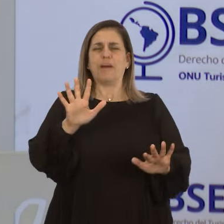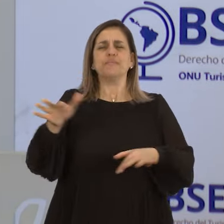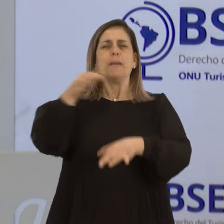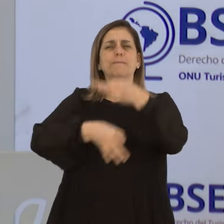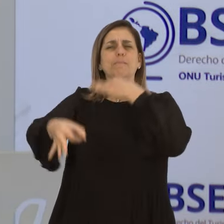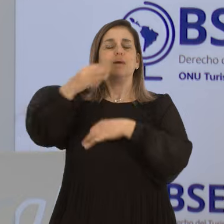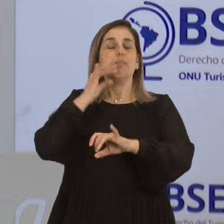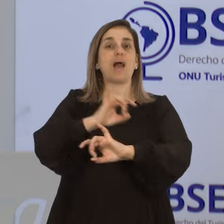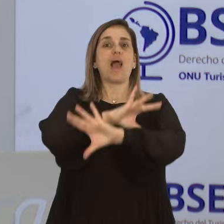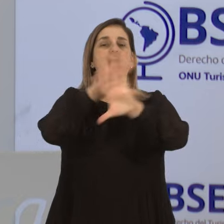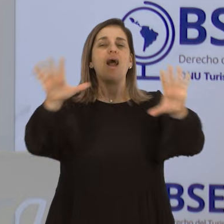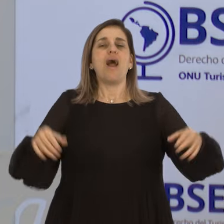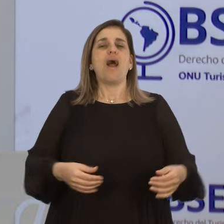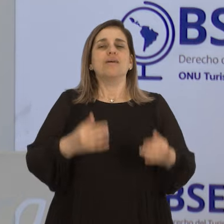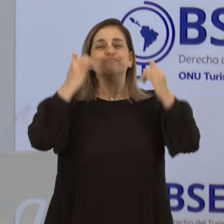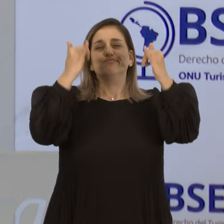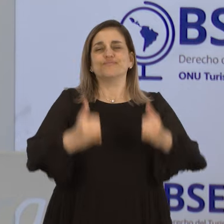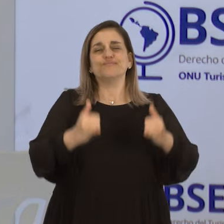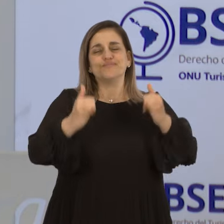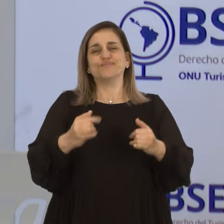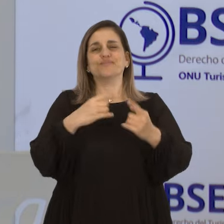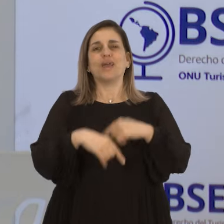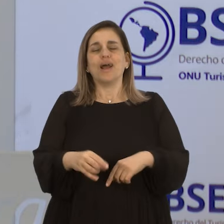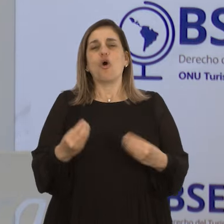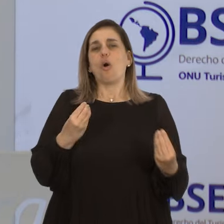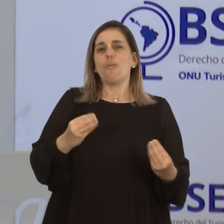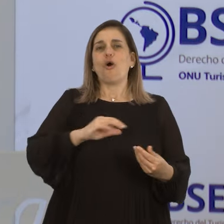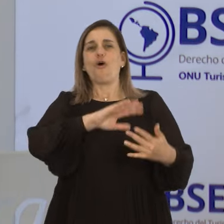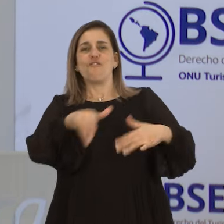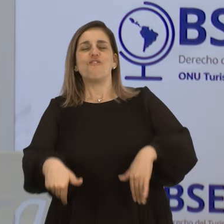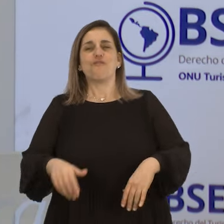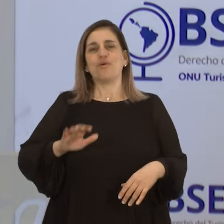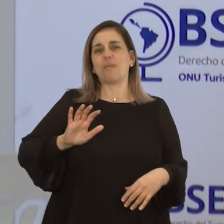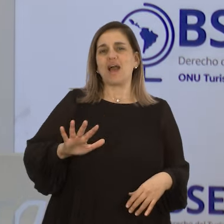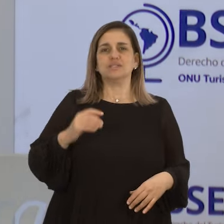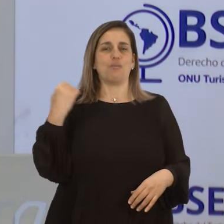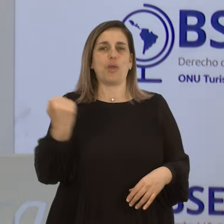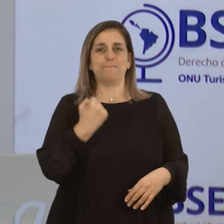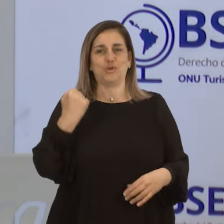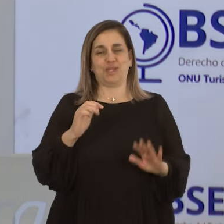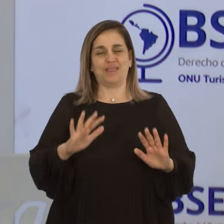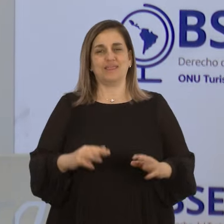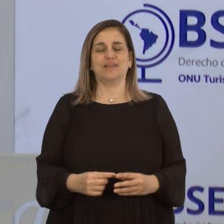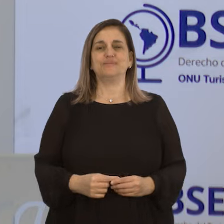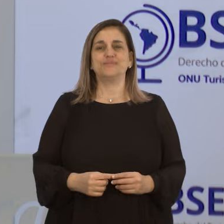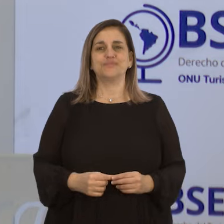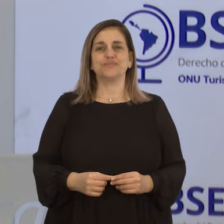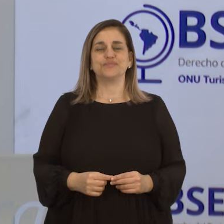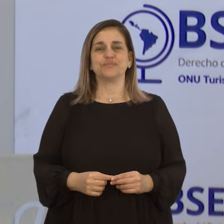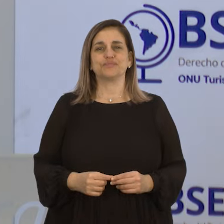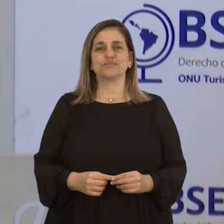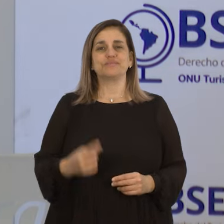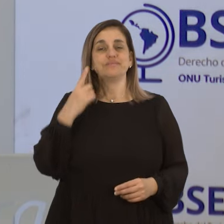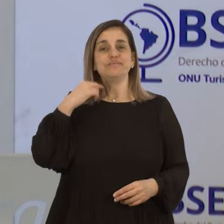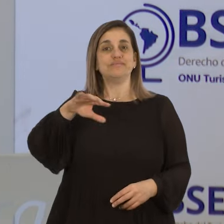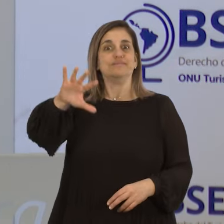turismo, y cuando me explicó claramente supe que era algo, como decía Nacho Curuelo, algo un importante, un